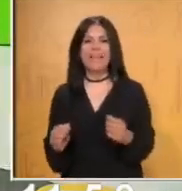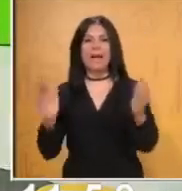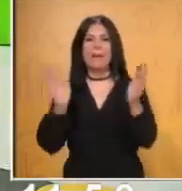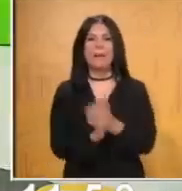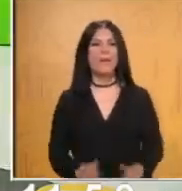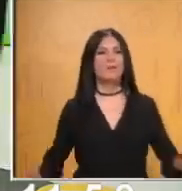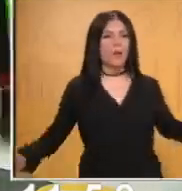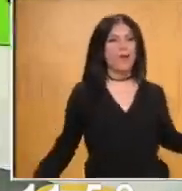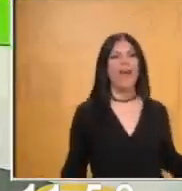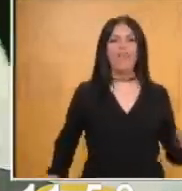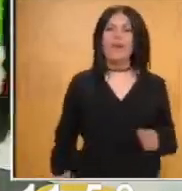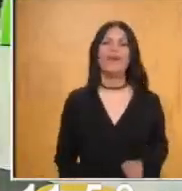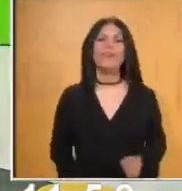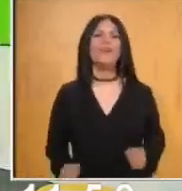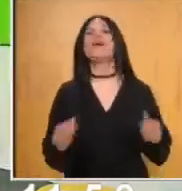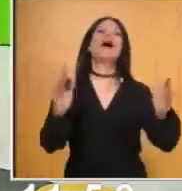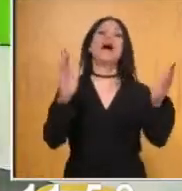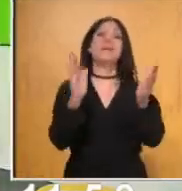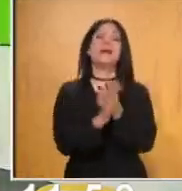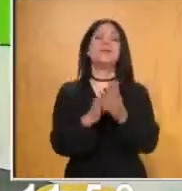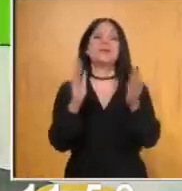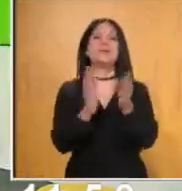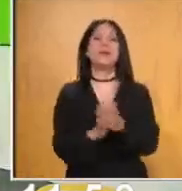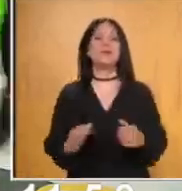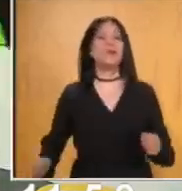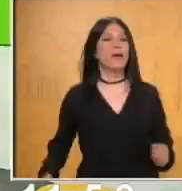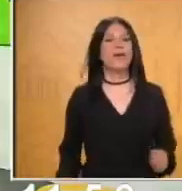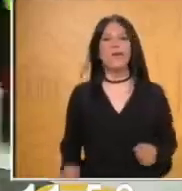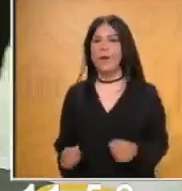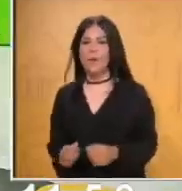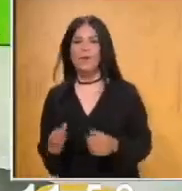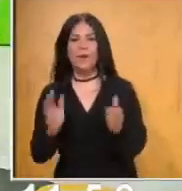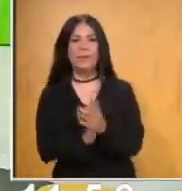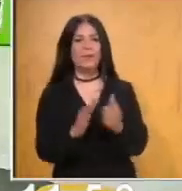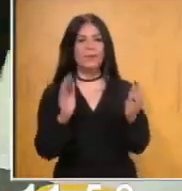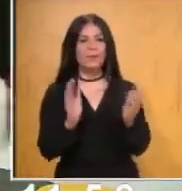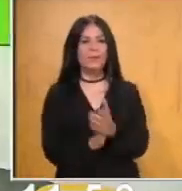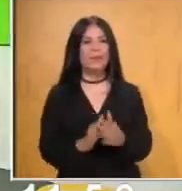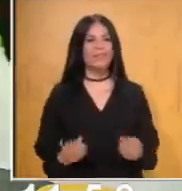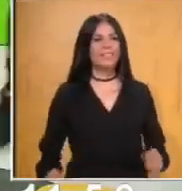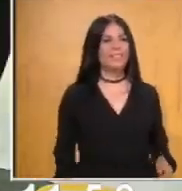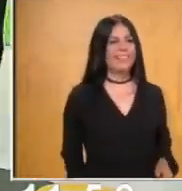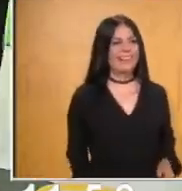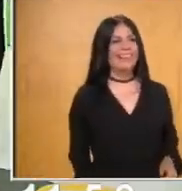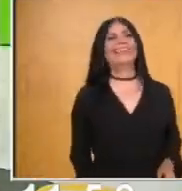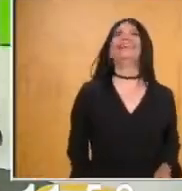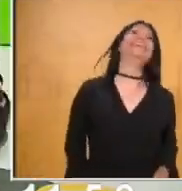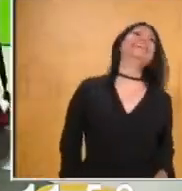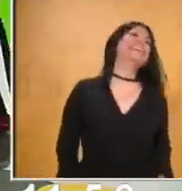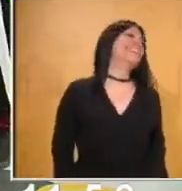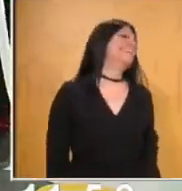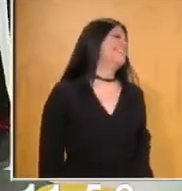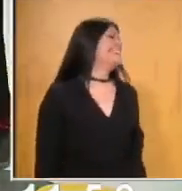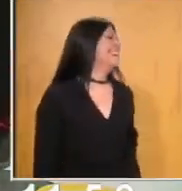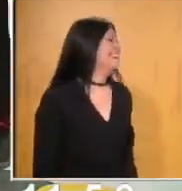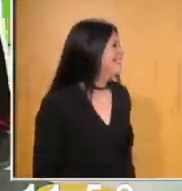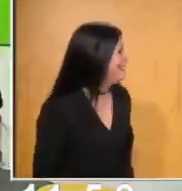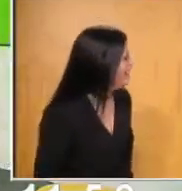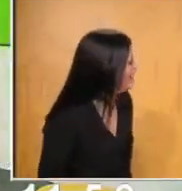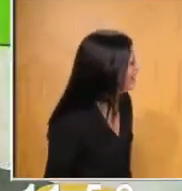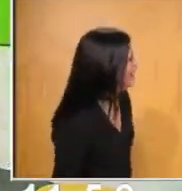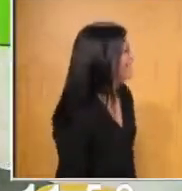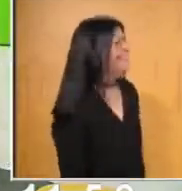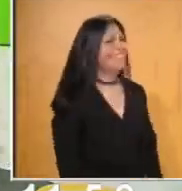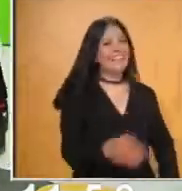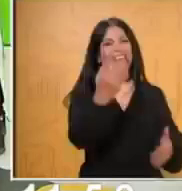otro. Aplauso a un lado y a otro. Aplauso, aplauso a un lado y a otro. Lado y a otro. ¿Qué pasó? Me falta el último.